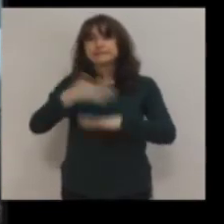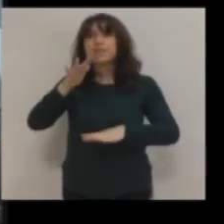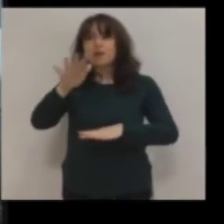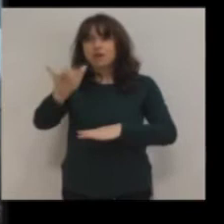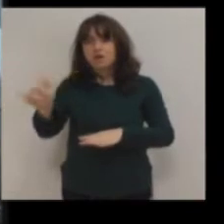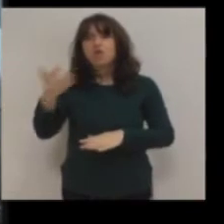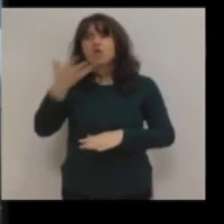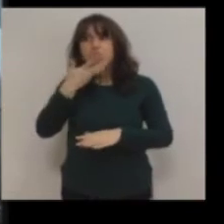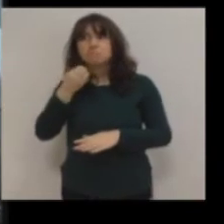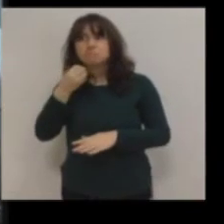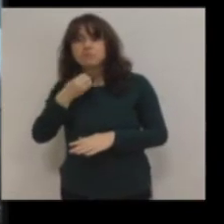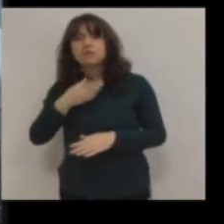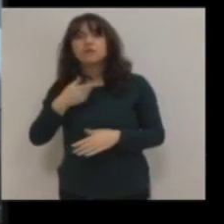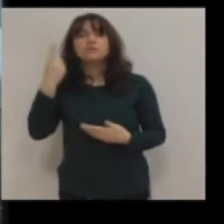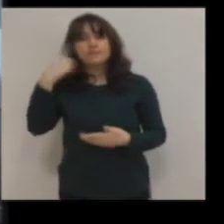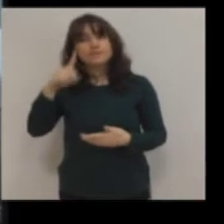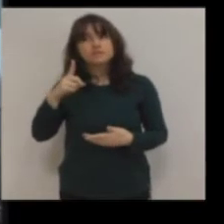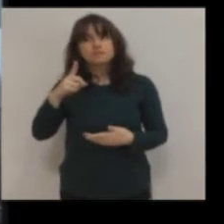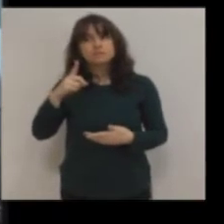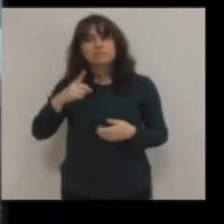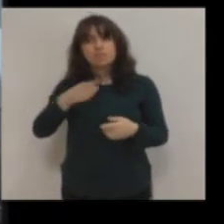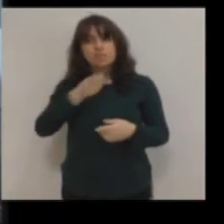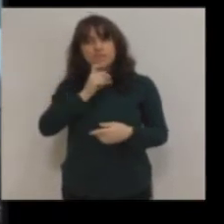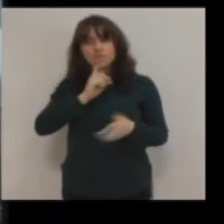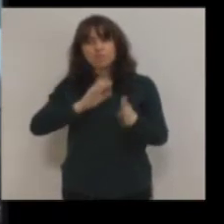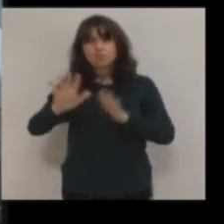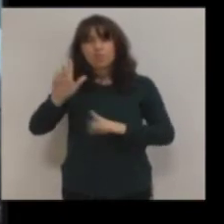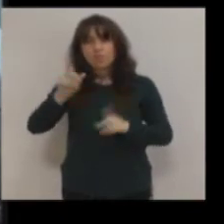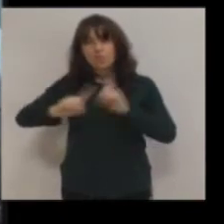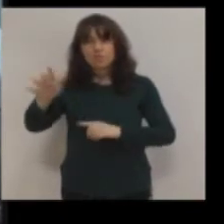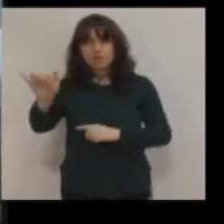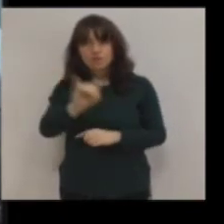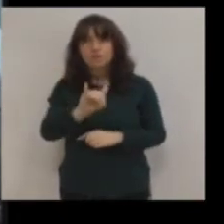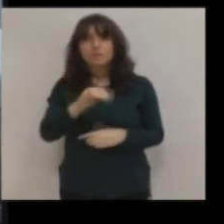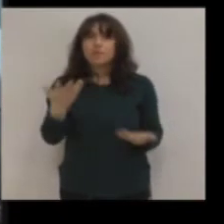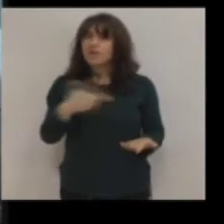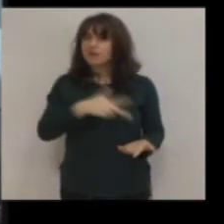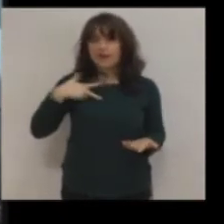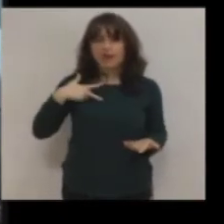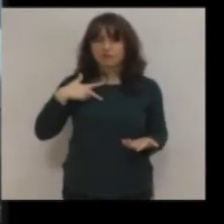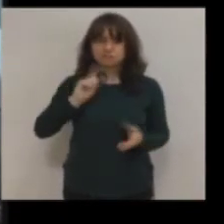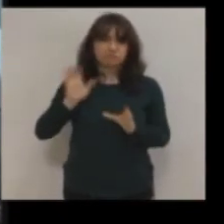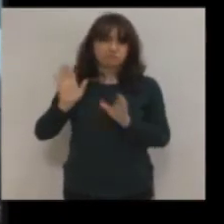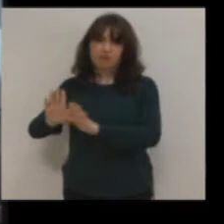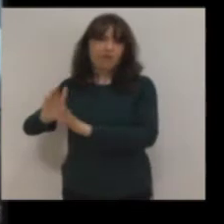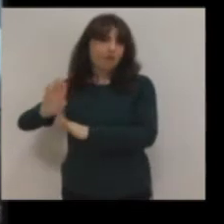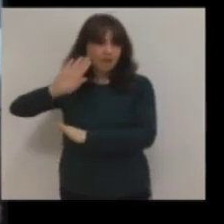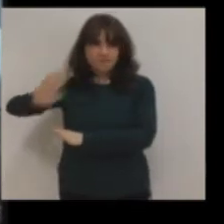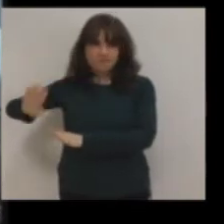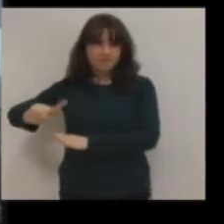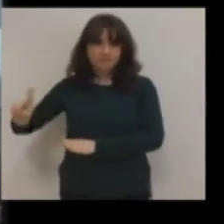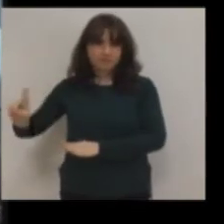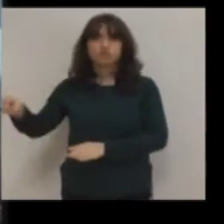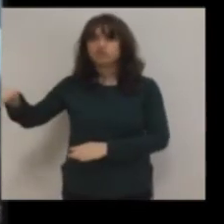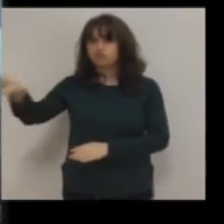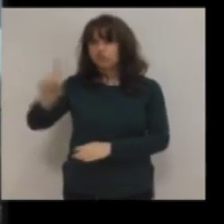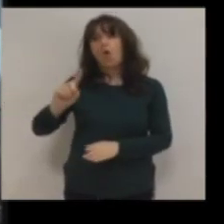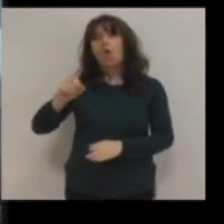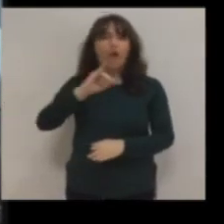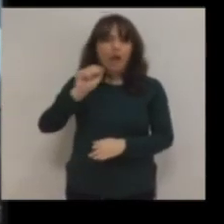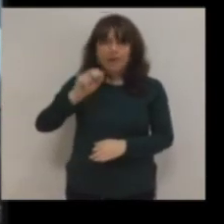para ser conscientes de estas dificultades. Pero en general, no hablo de vosotros, ni mucho menos de vosotras, ni de